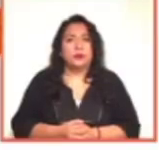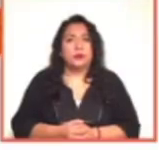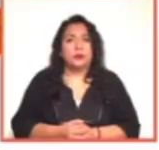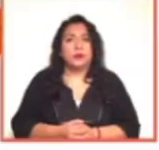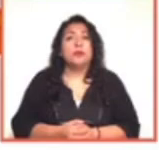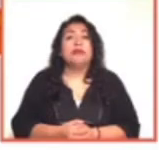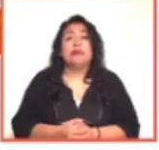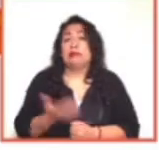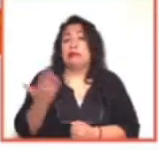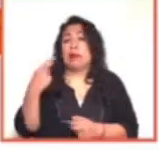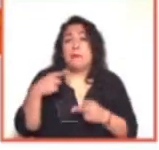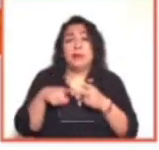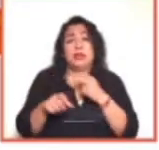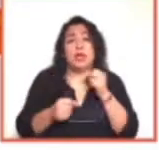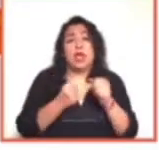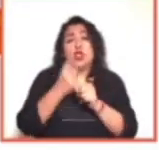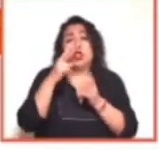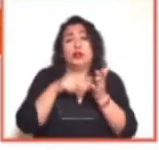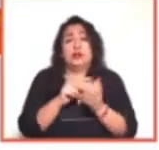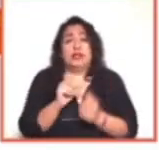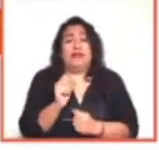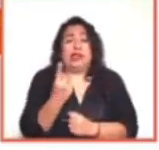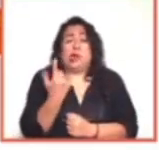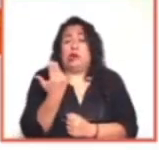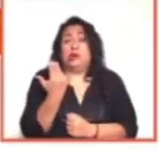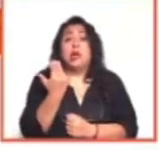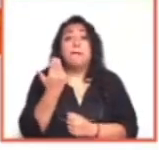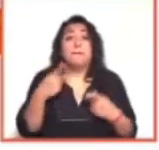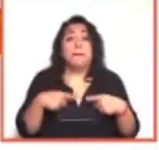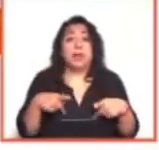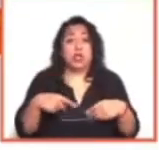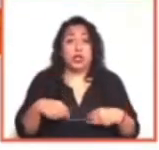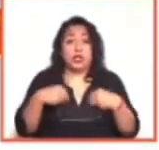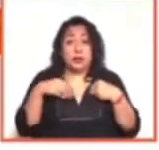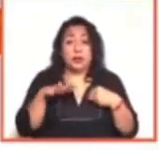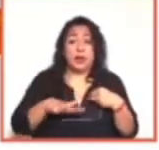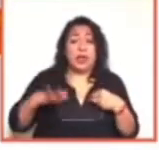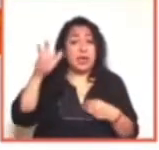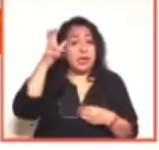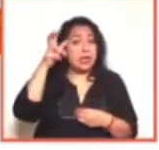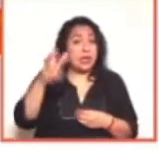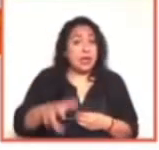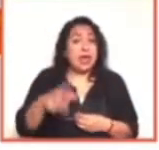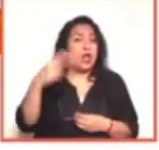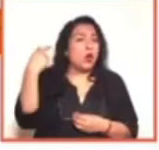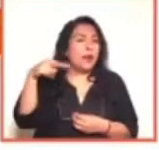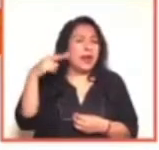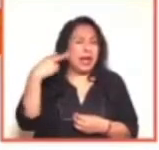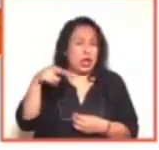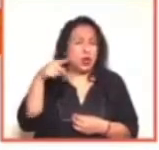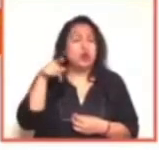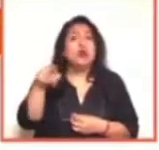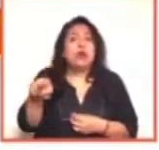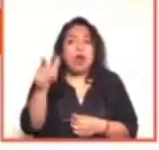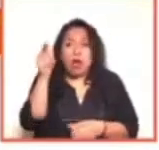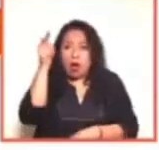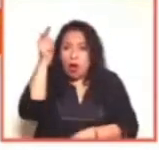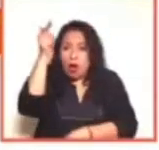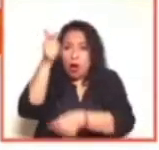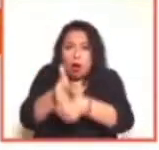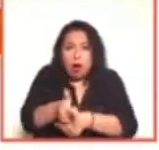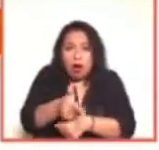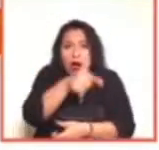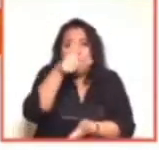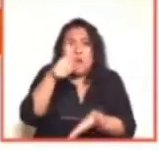Apenas iniciaba el año 2021 cuando habitantes de la localidad de Hidalgo Amajac, en Veracruz, hicieron un importante hallazgo en la